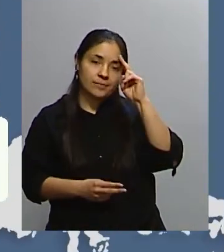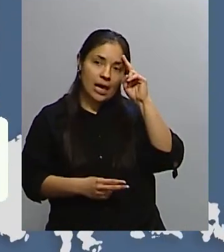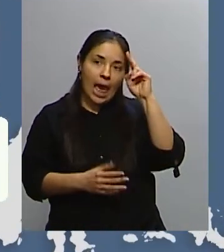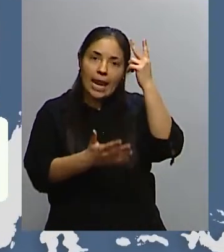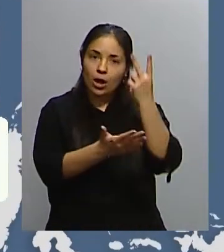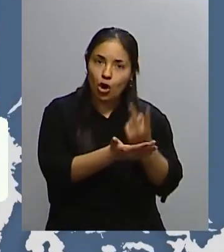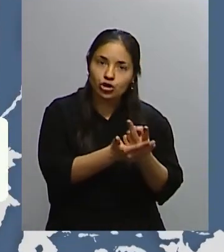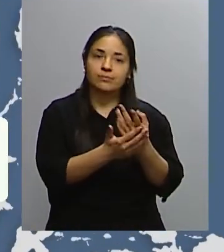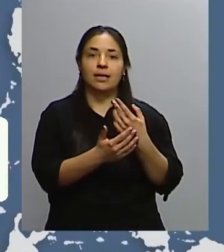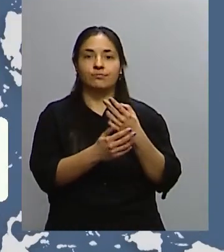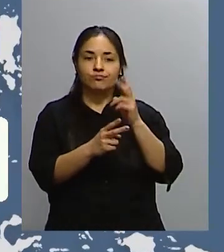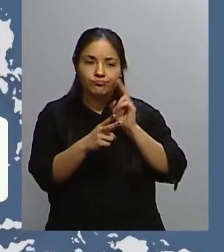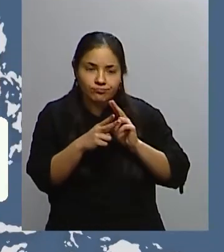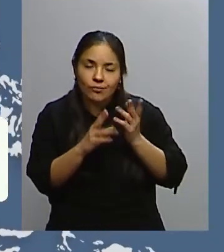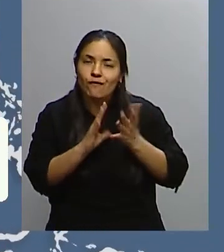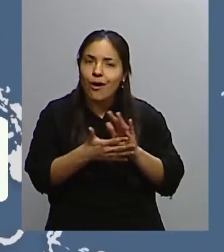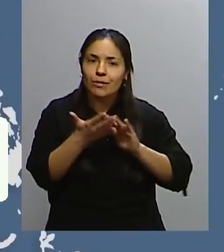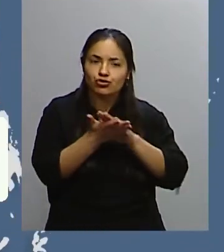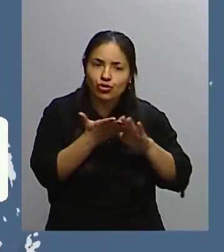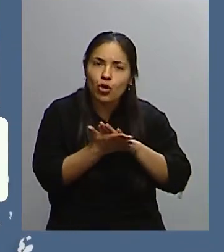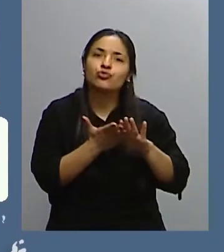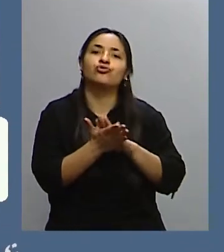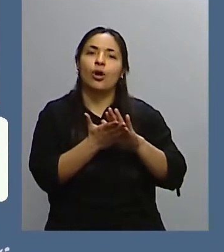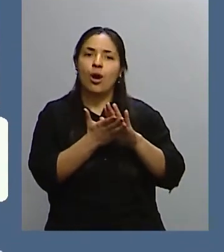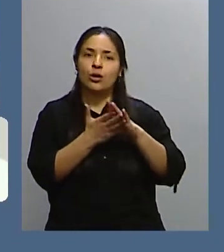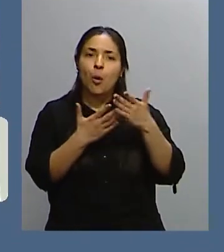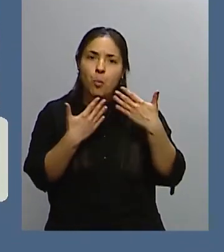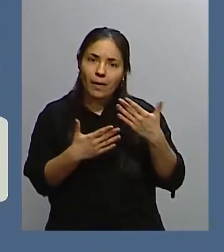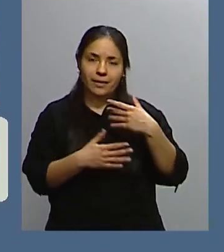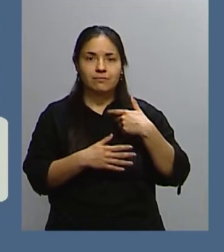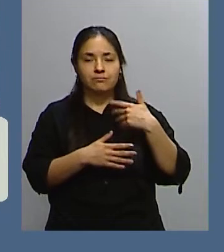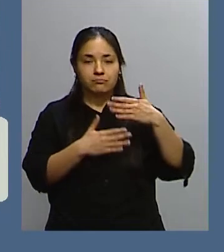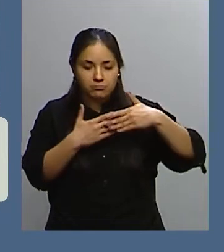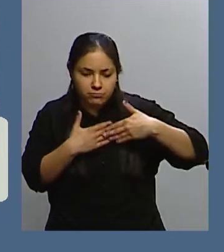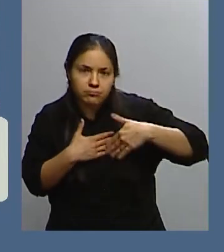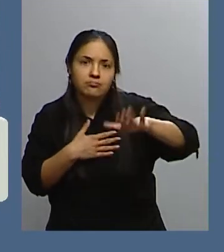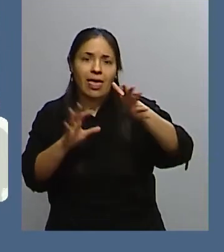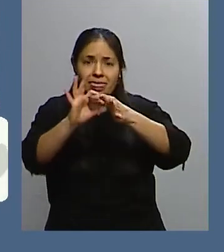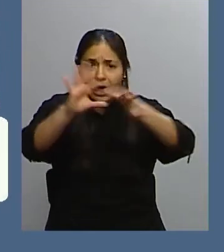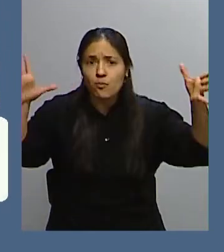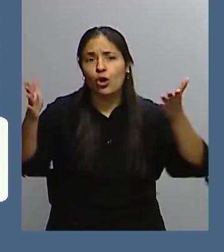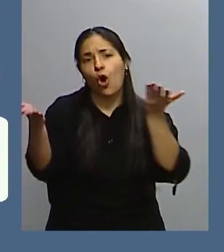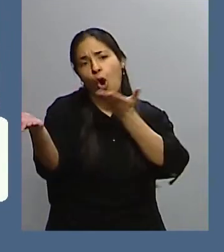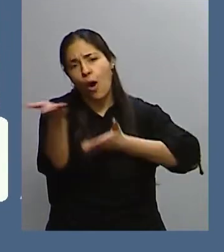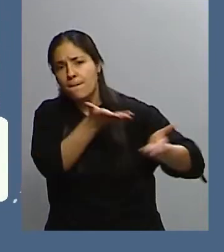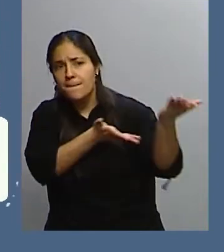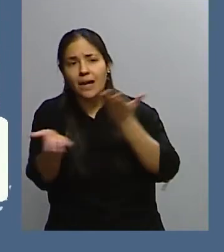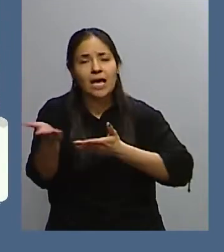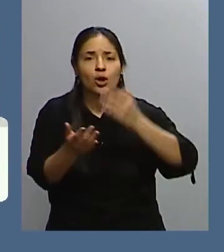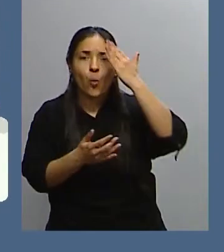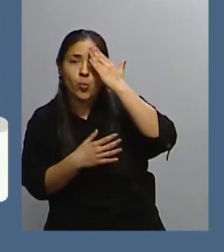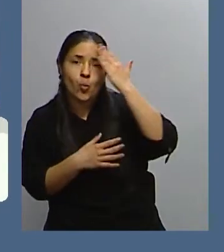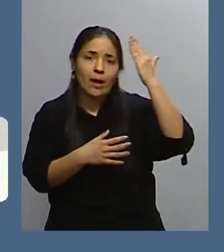reparación, de reconciliación, y podemos empezar a andar un camino común democráticamente, una convivencia intercultural pacífica.